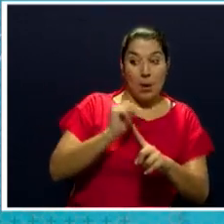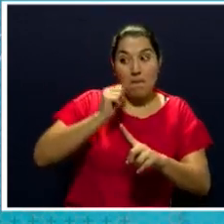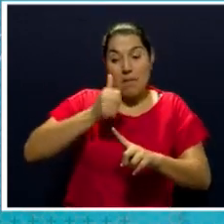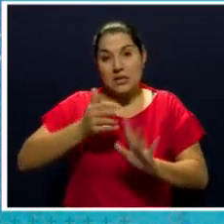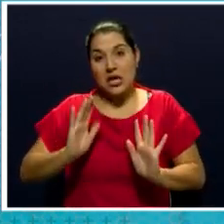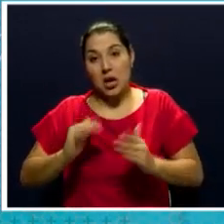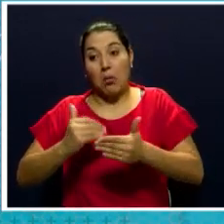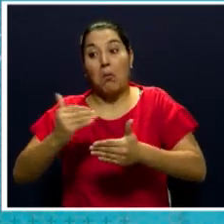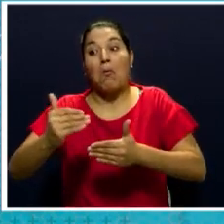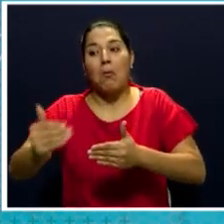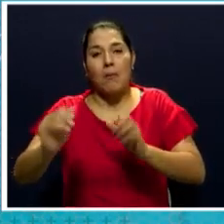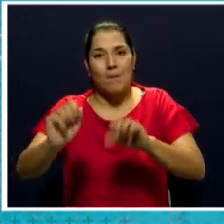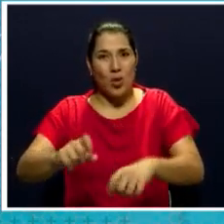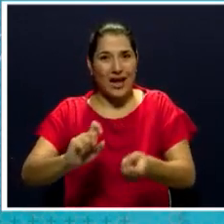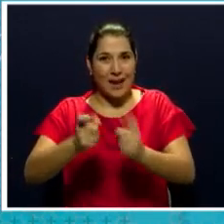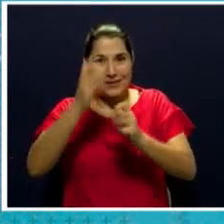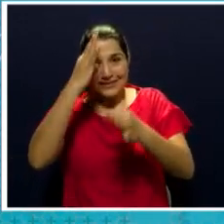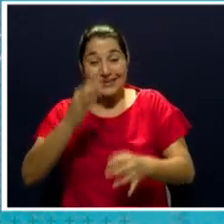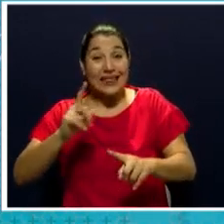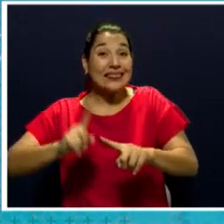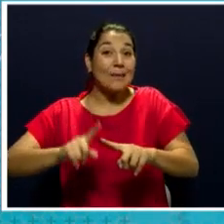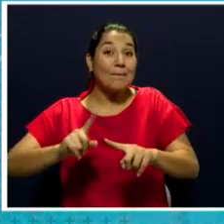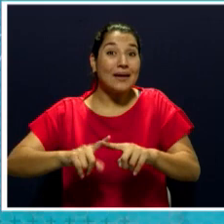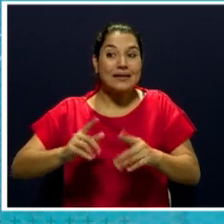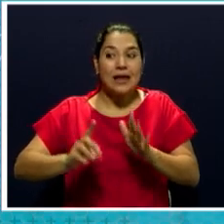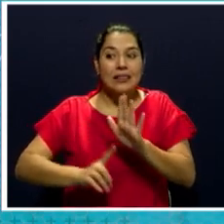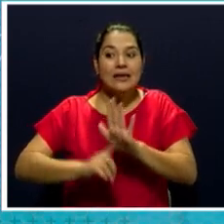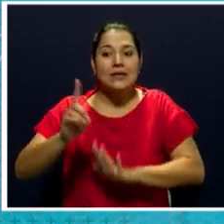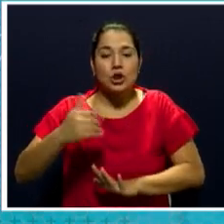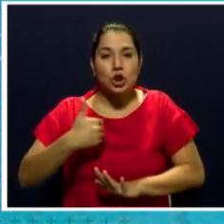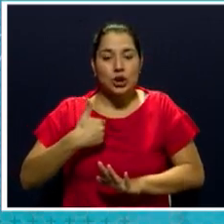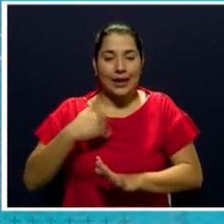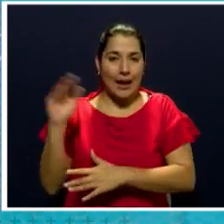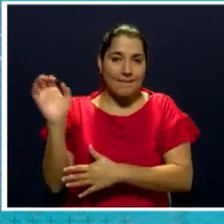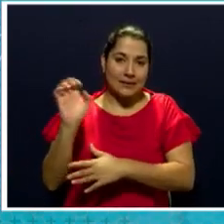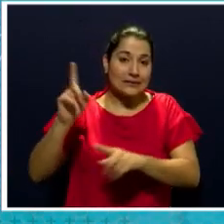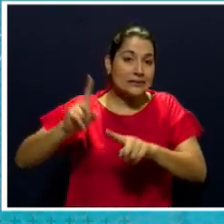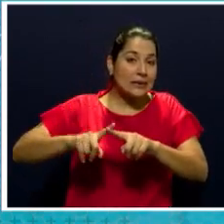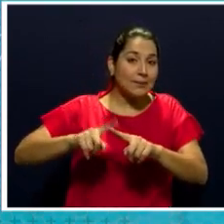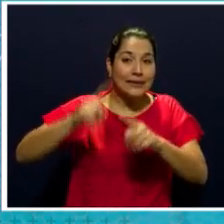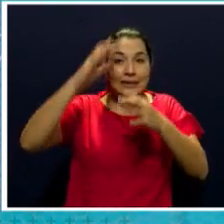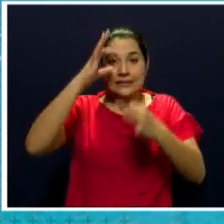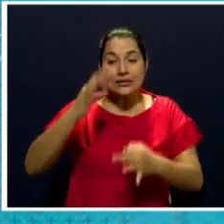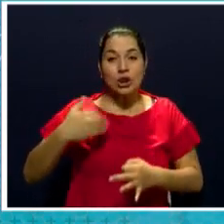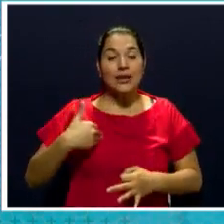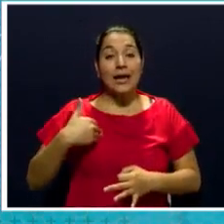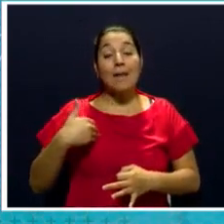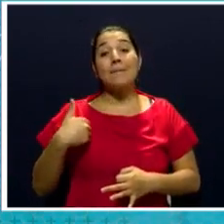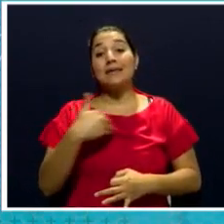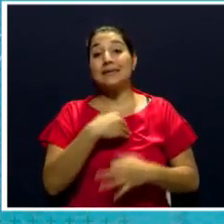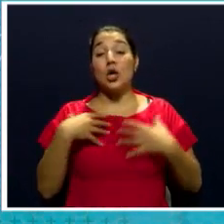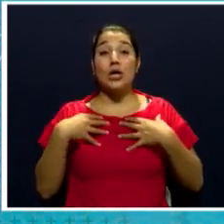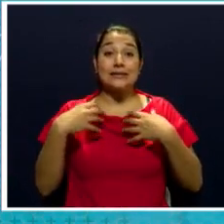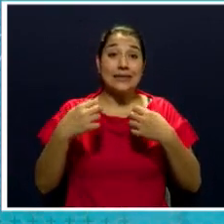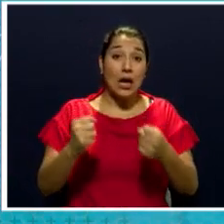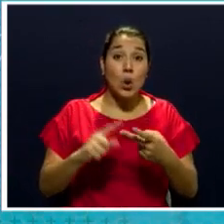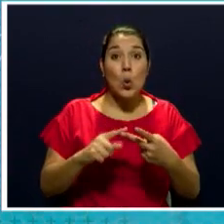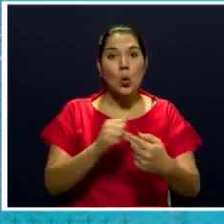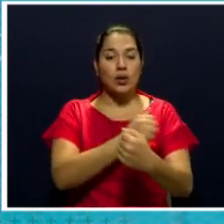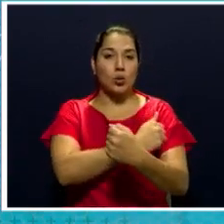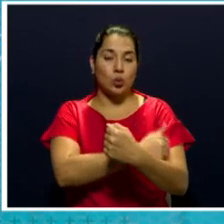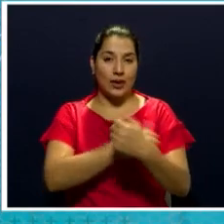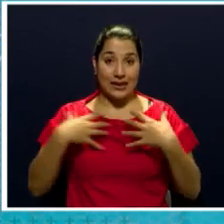vamos viendo que evolucione la emergencia, atendiendo las decisiones del Ministerio de Salud y de las autoridades del país. Hasta